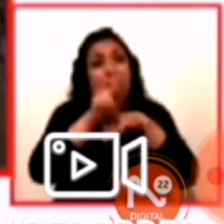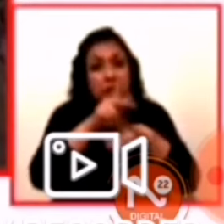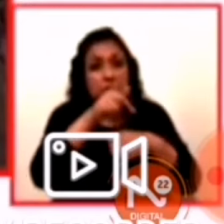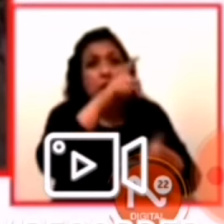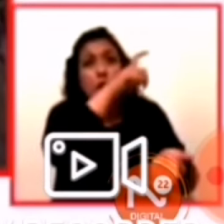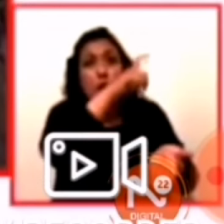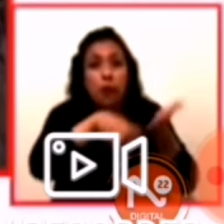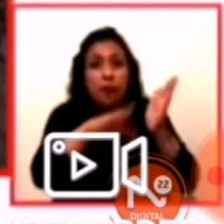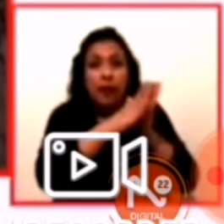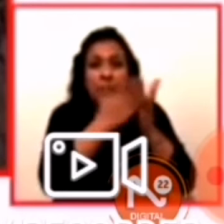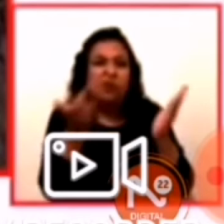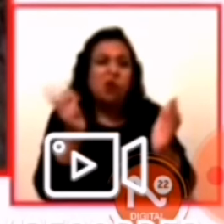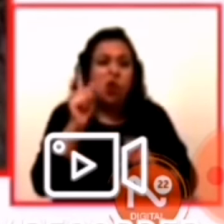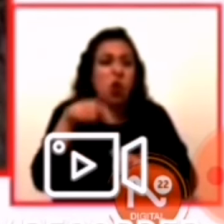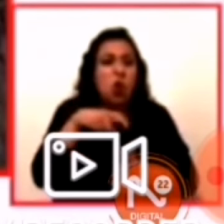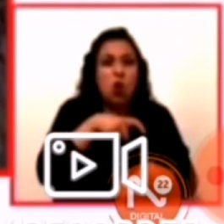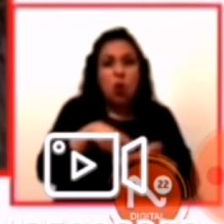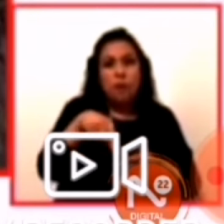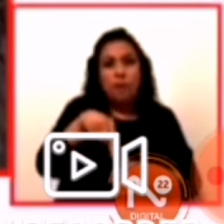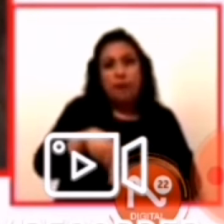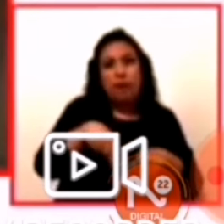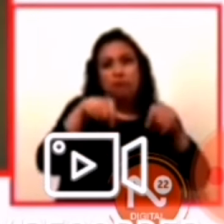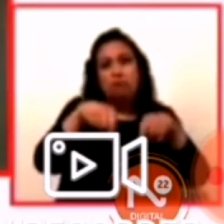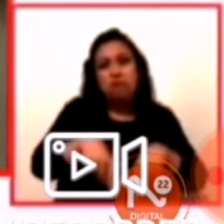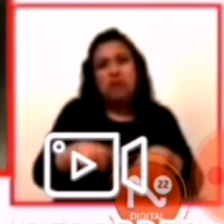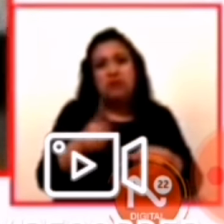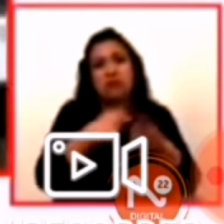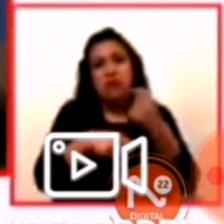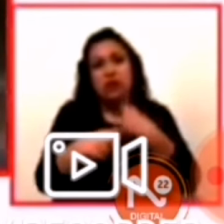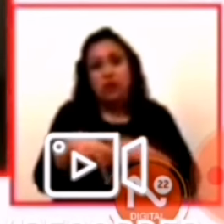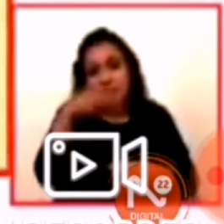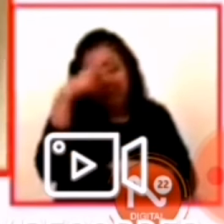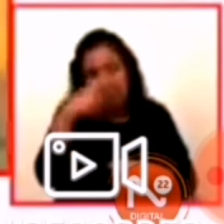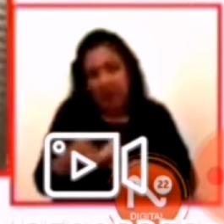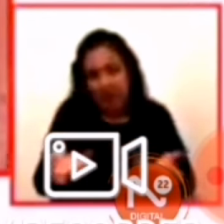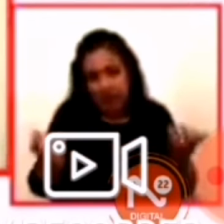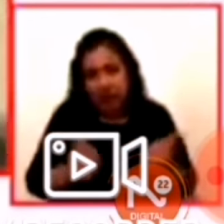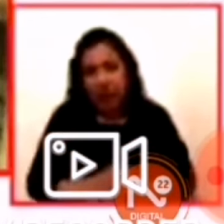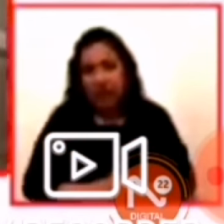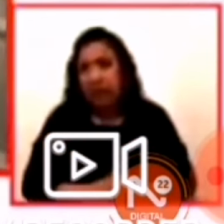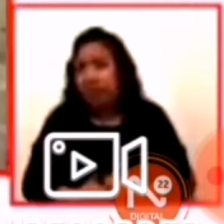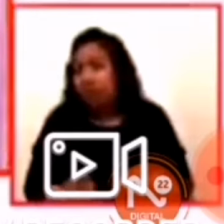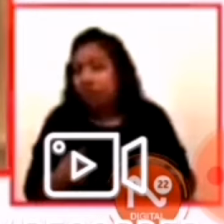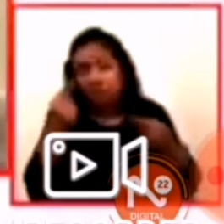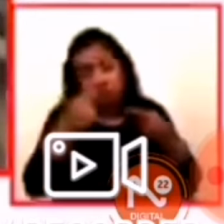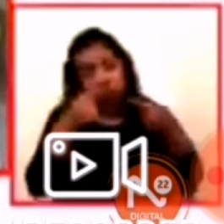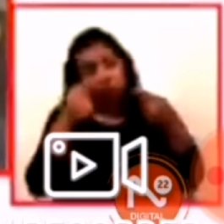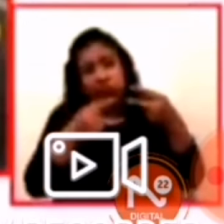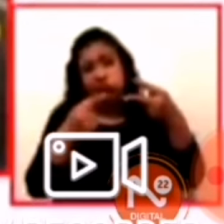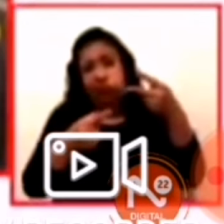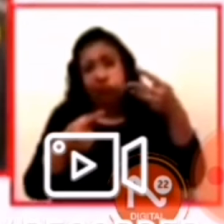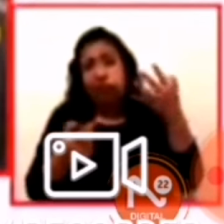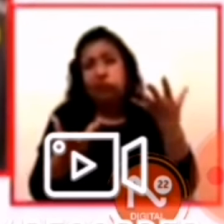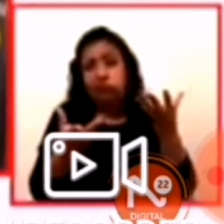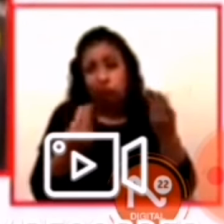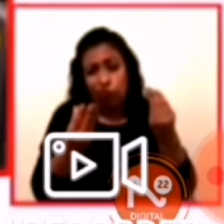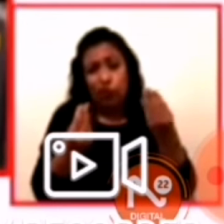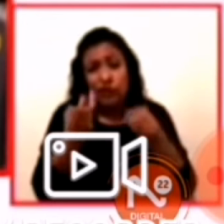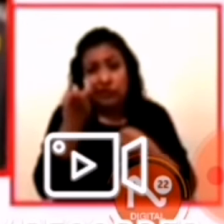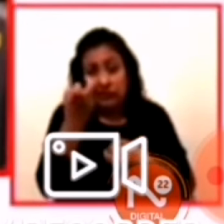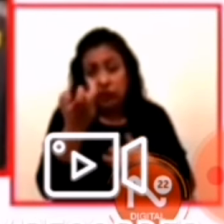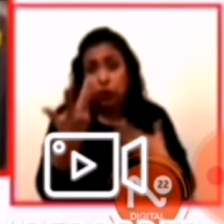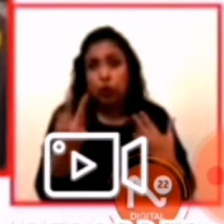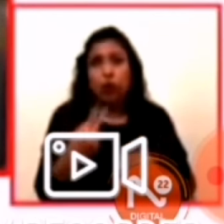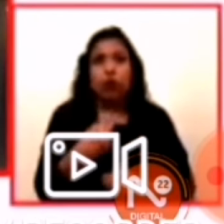en vez de comprar en librerías mexicanas. Son muchos factores los que nos han puesto